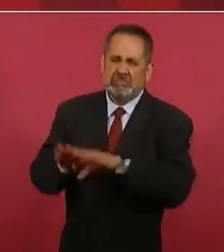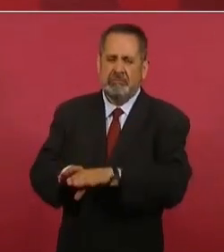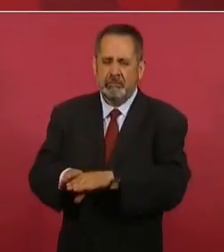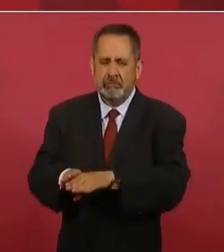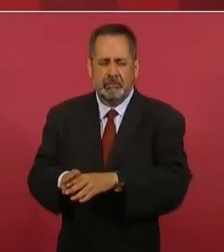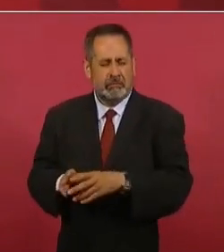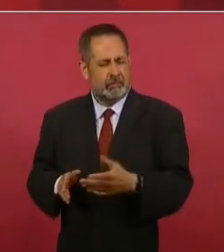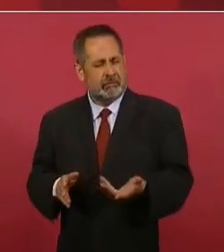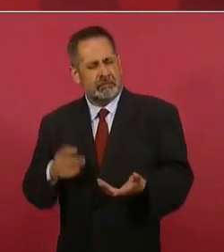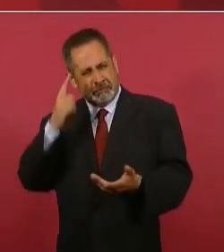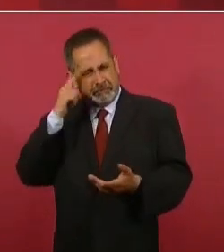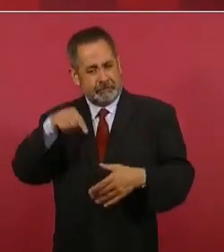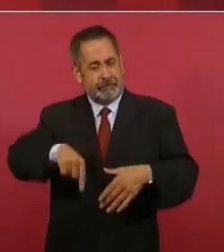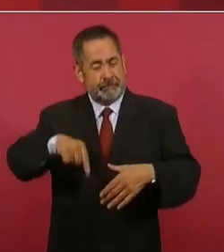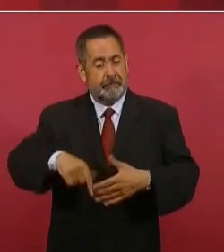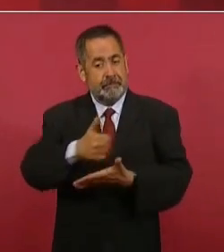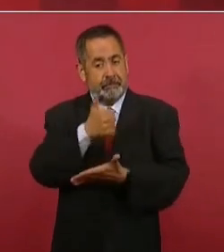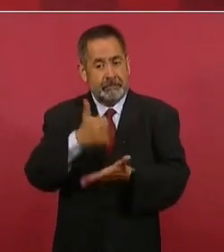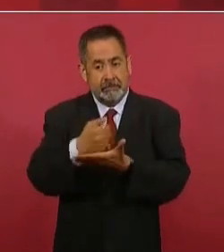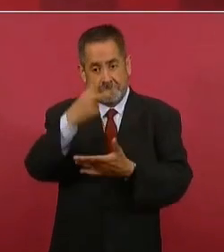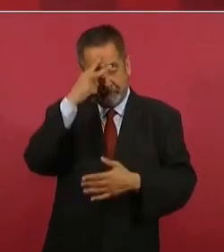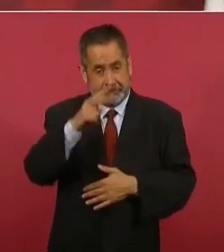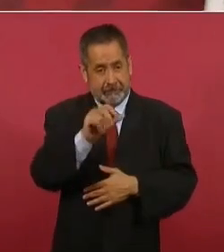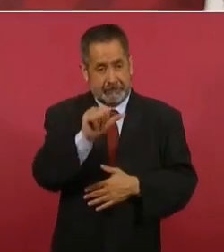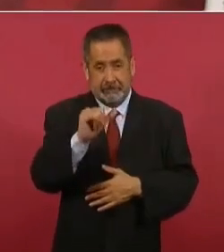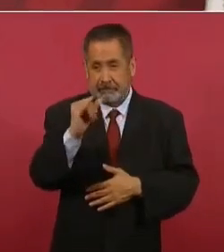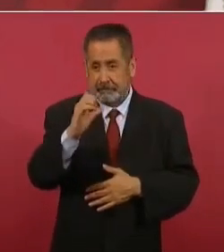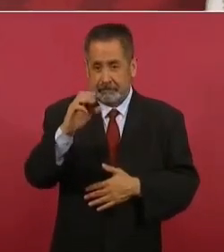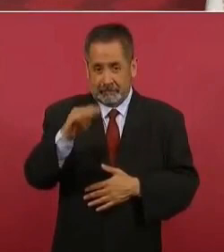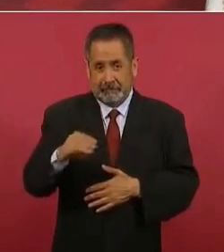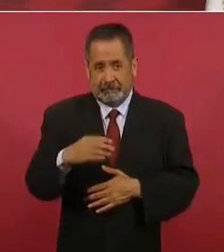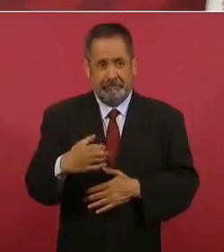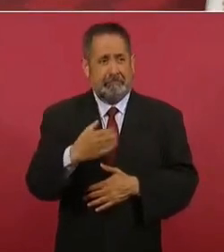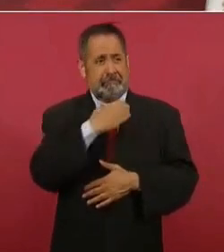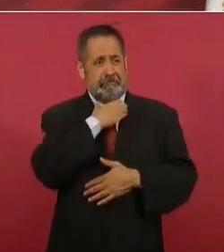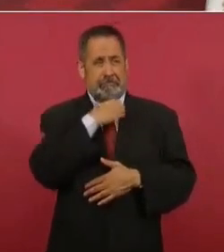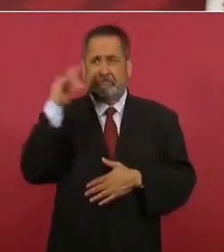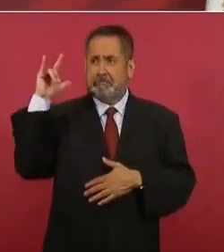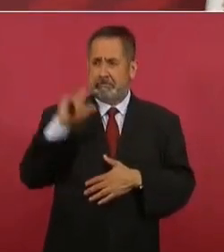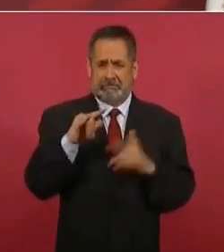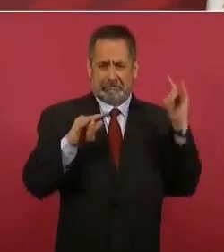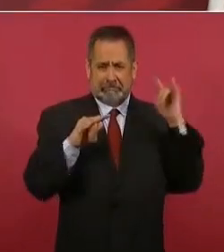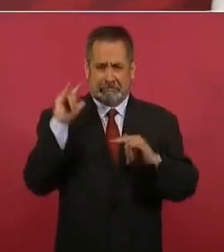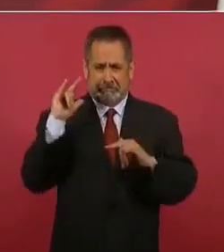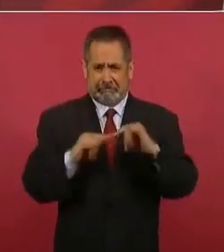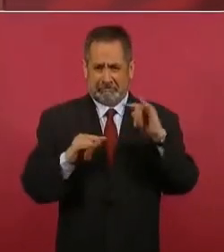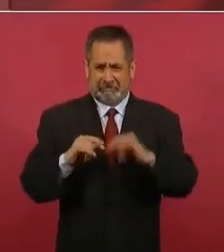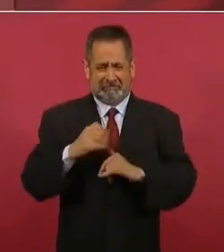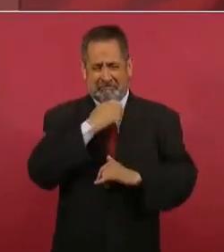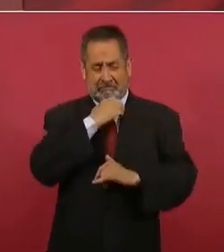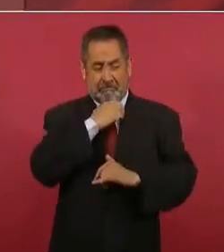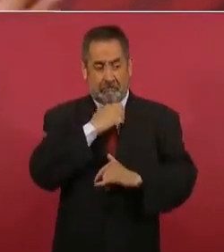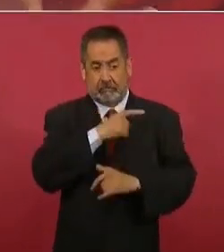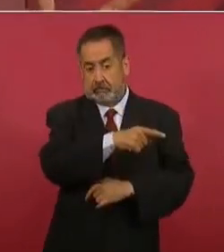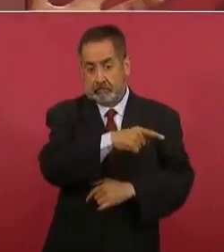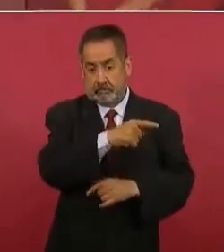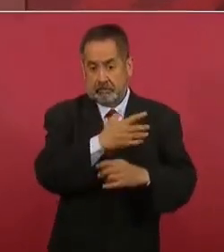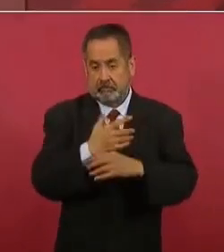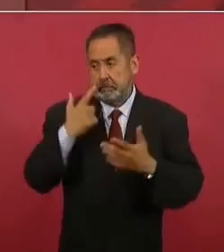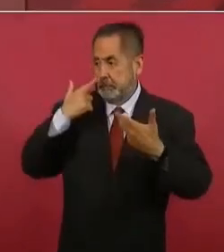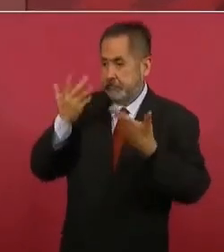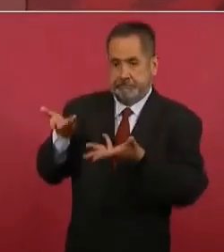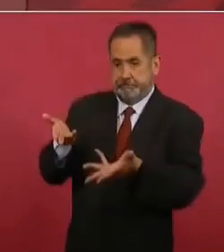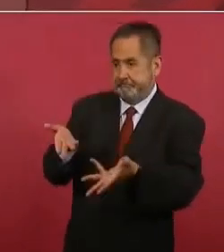para llenar el aeropuerto de la Ciudad de México y justificar la construcción